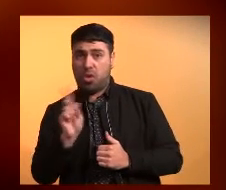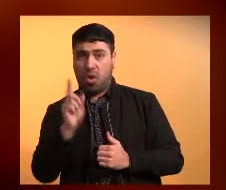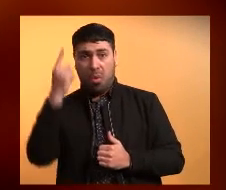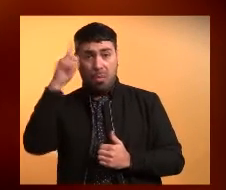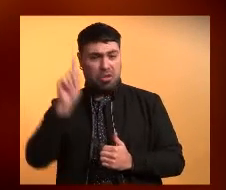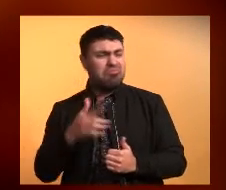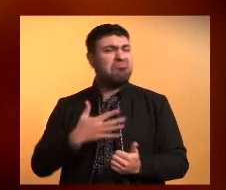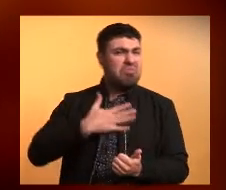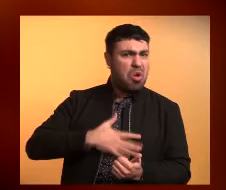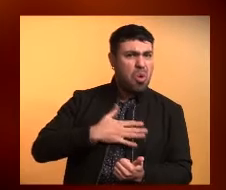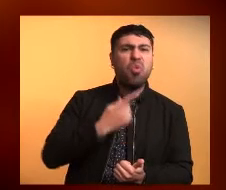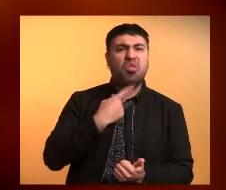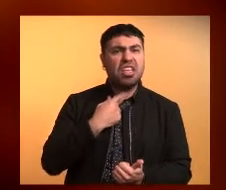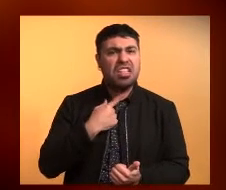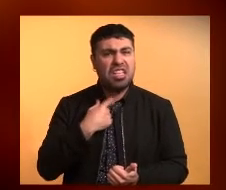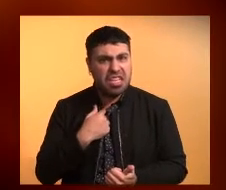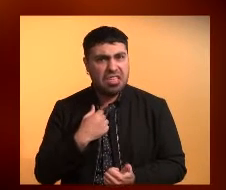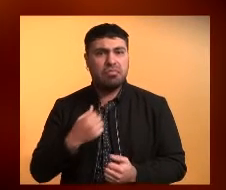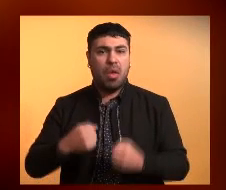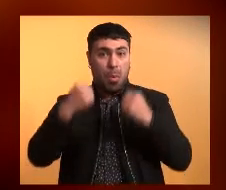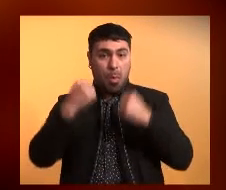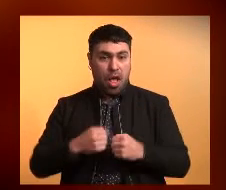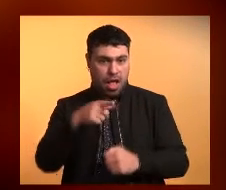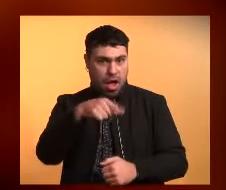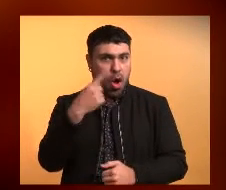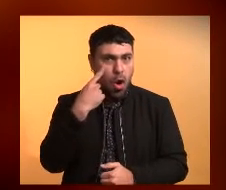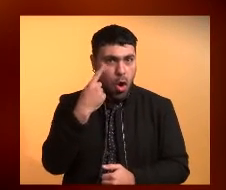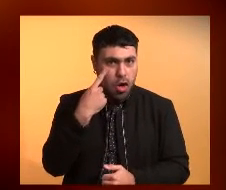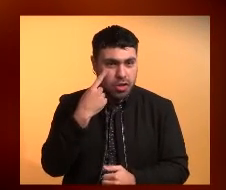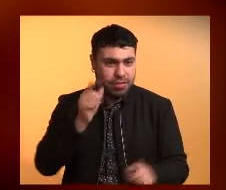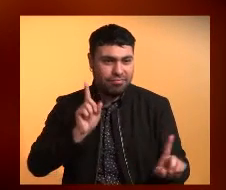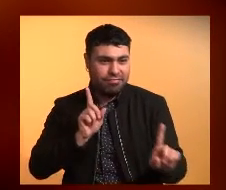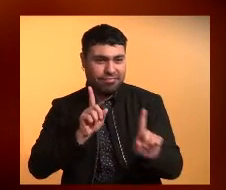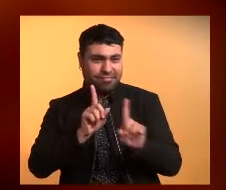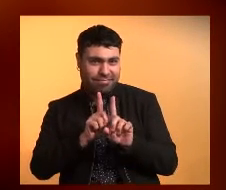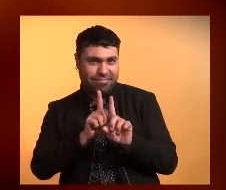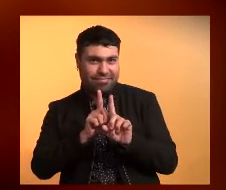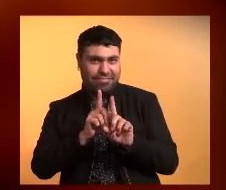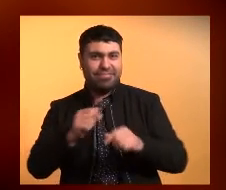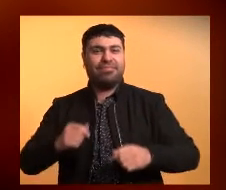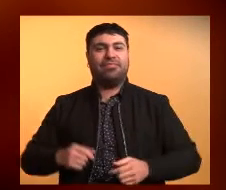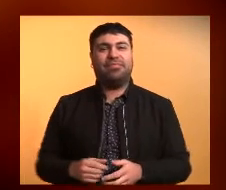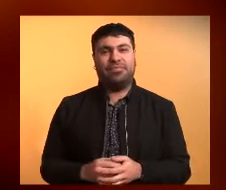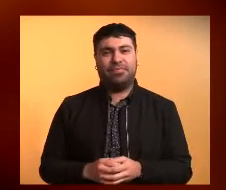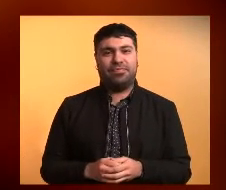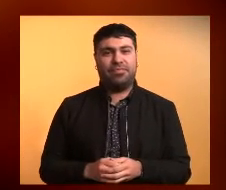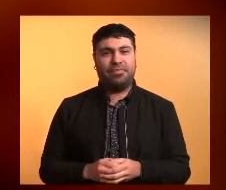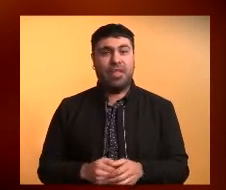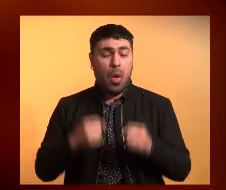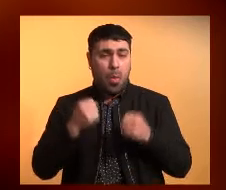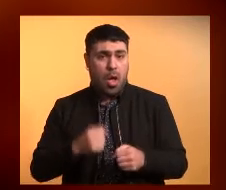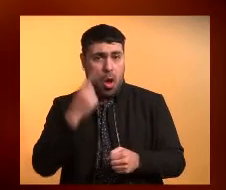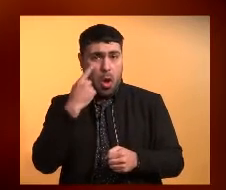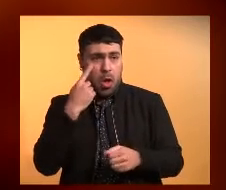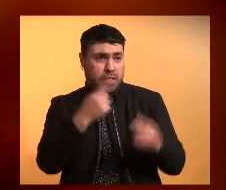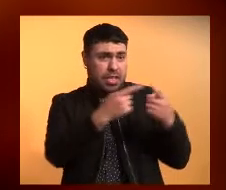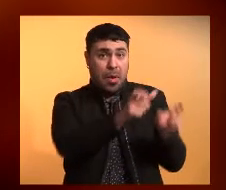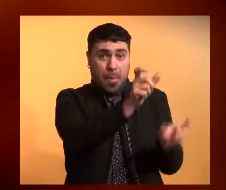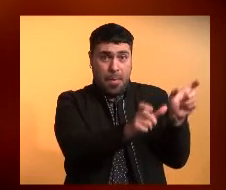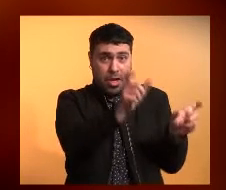puedan tener una interacción directa y conocer ciertos científicos y científicas que se